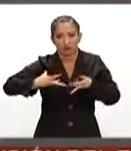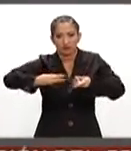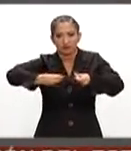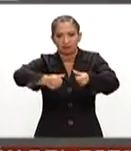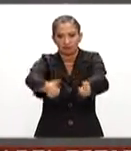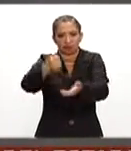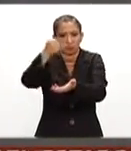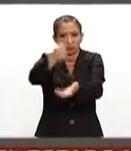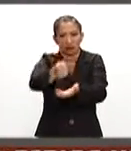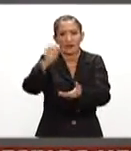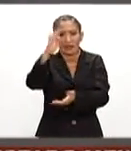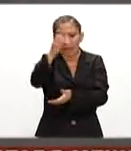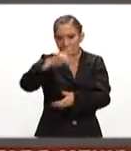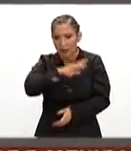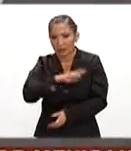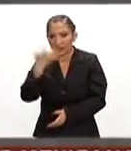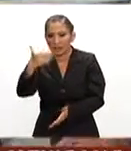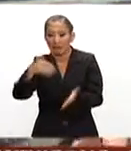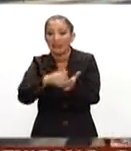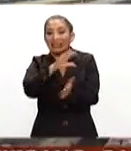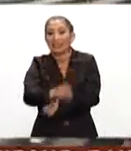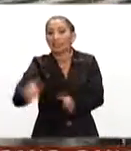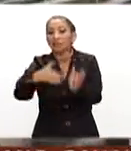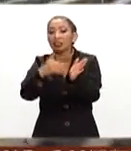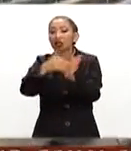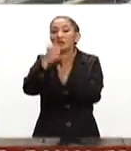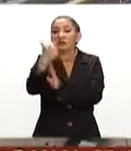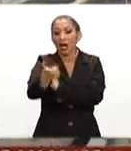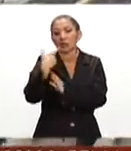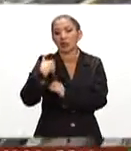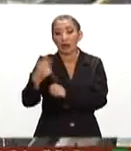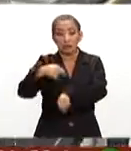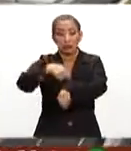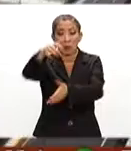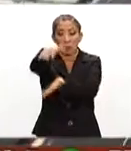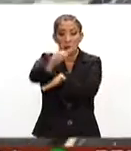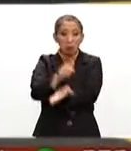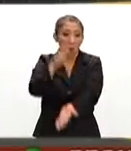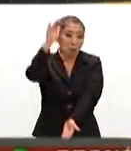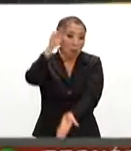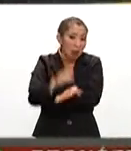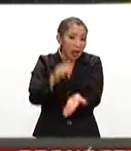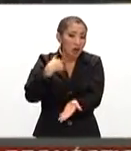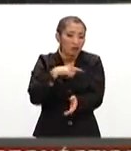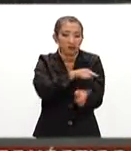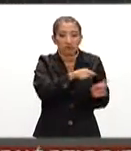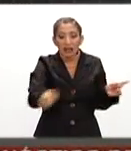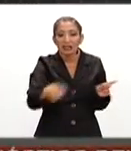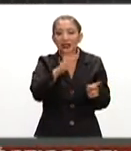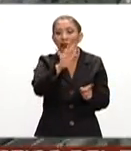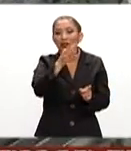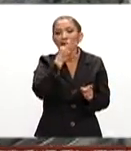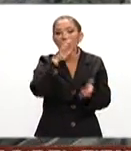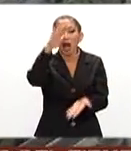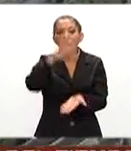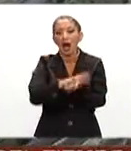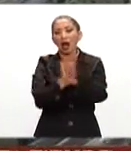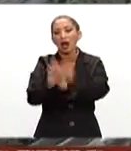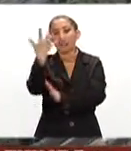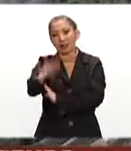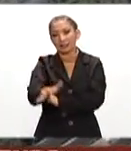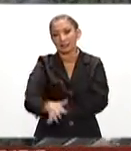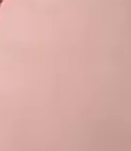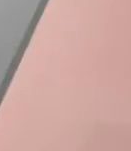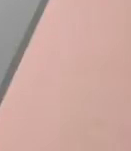inversión entre federal y privada de 10.500 millones de pesos y reduce el tiempo de recorrido de 50 minutos a solo 10.